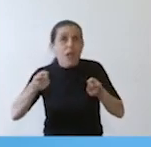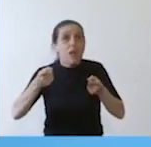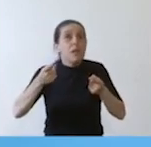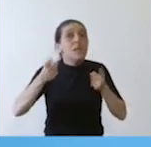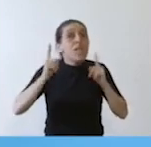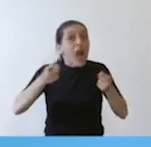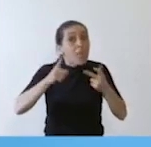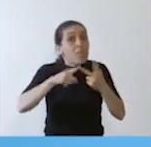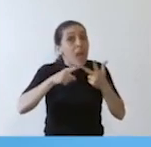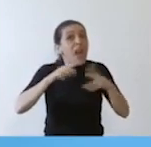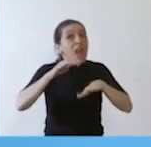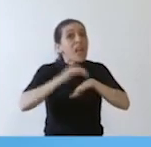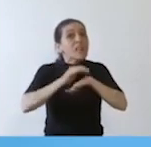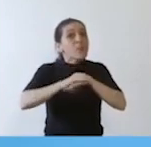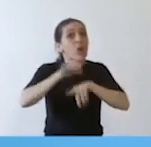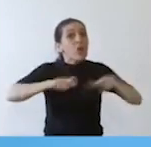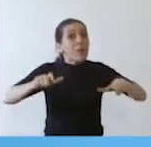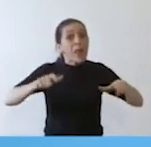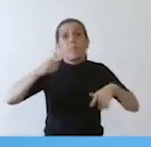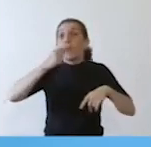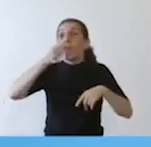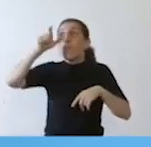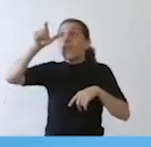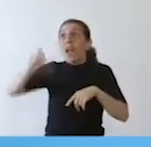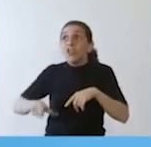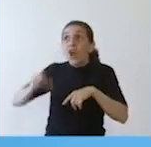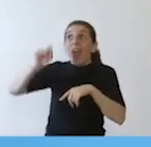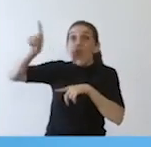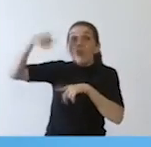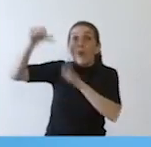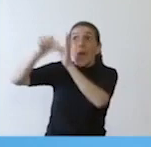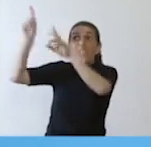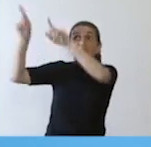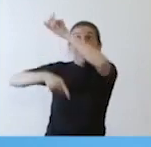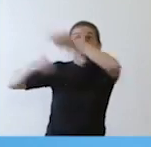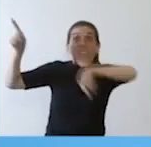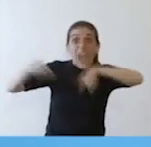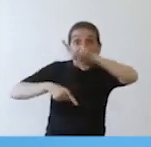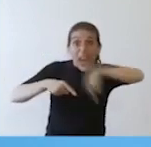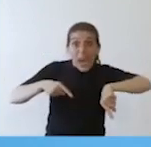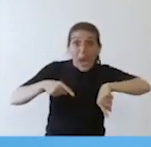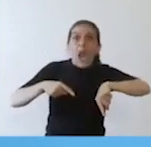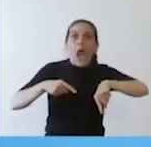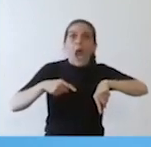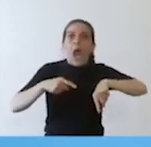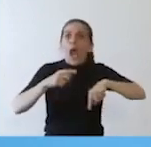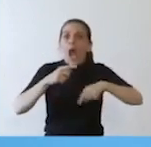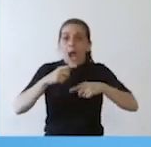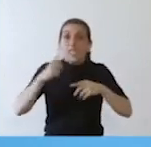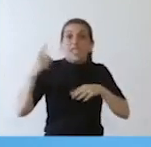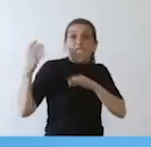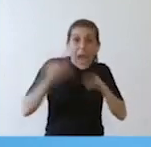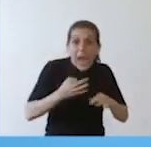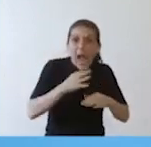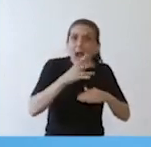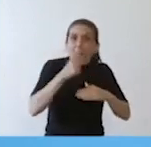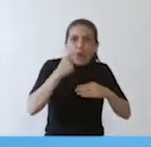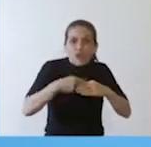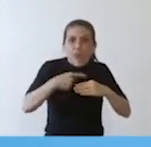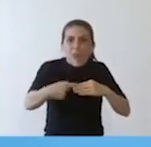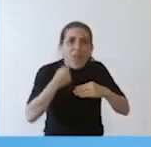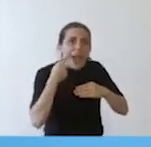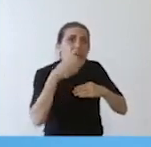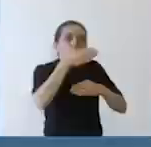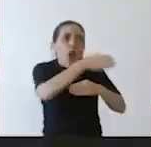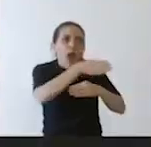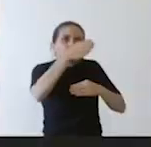responsabilidad social que la gente que viene de esos lugares durante 14 días evite asistir a reuniones, es decir, lo que llamamos el distanciamiento